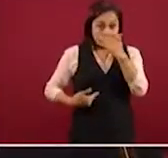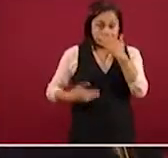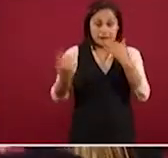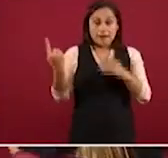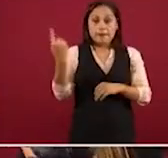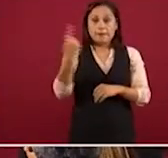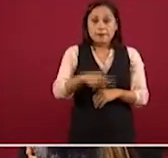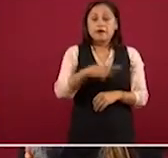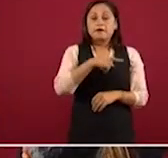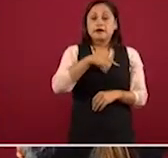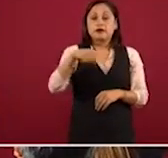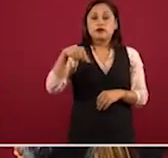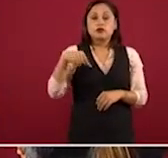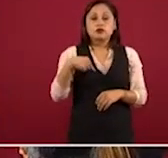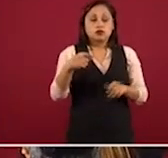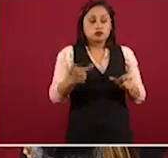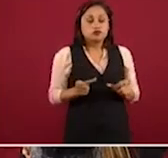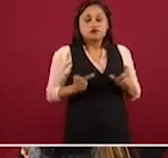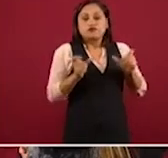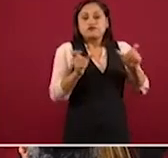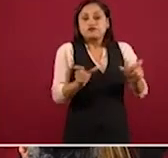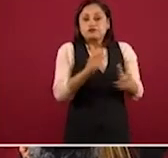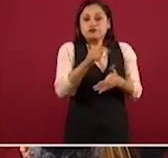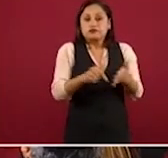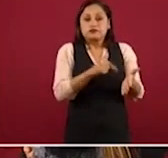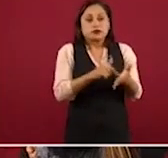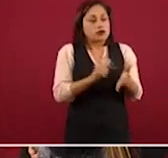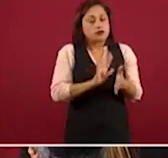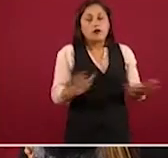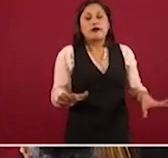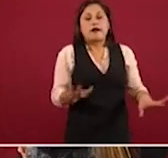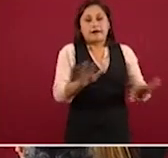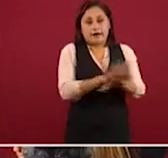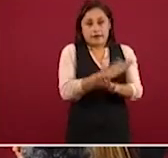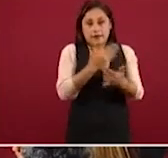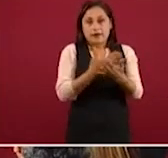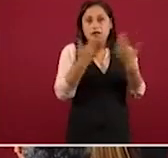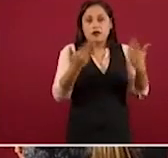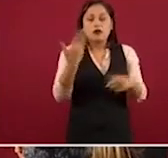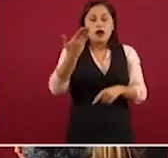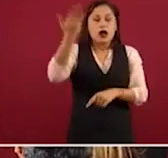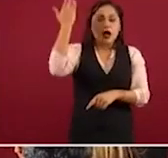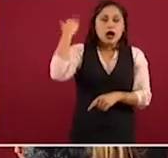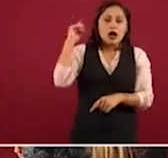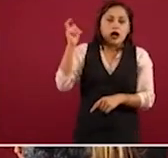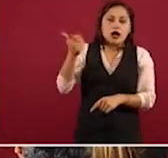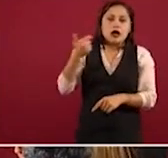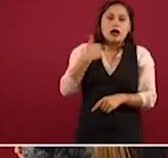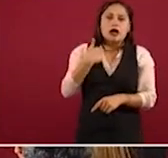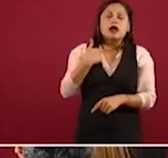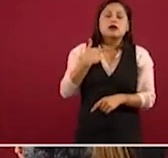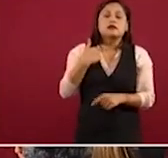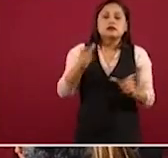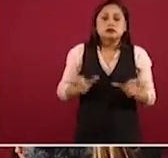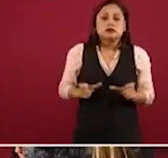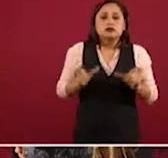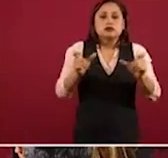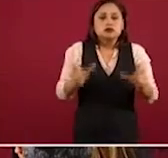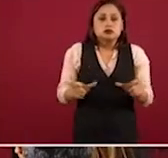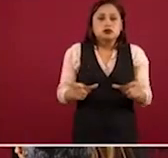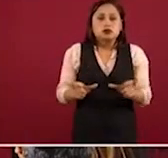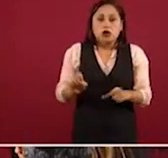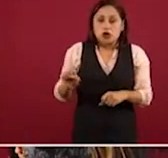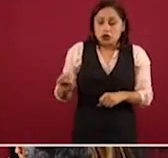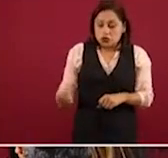de nuestros puestos militares de seguridad. Anteriormente, todos los puestos militares de seguridad hacíamos la revisión de sur a